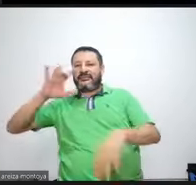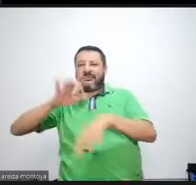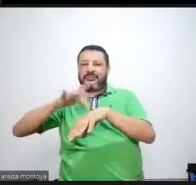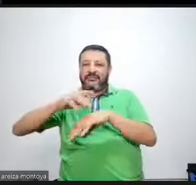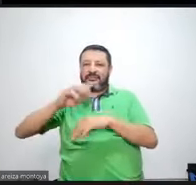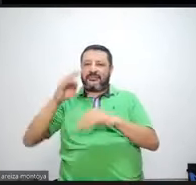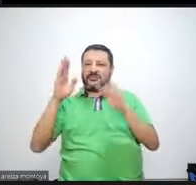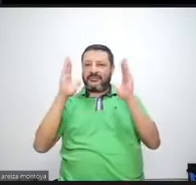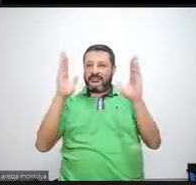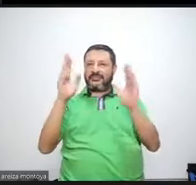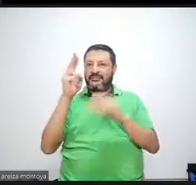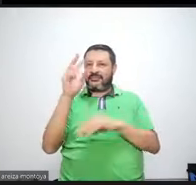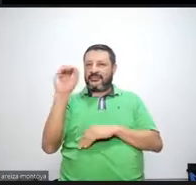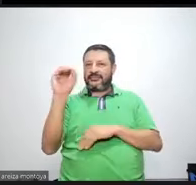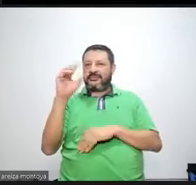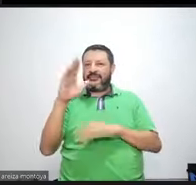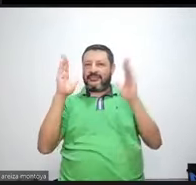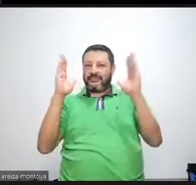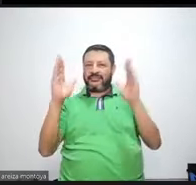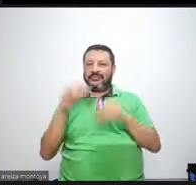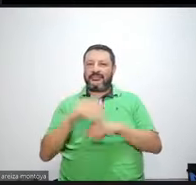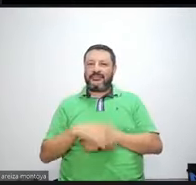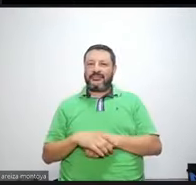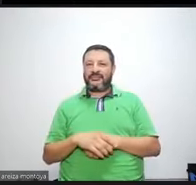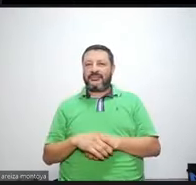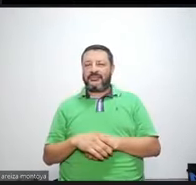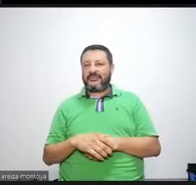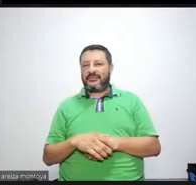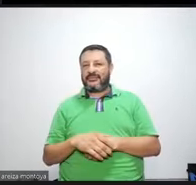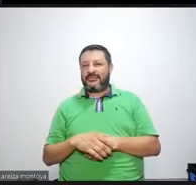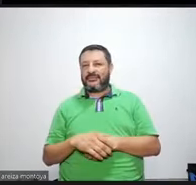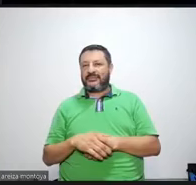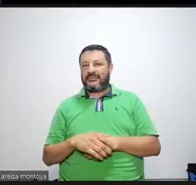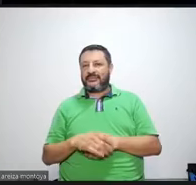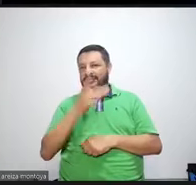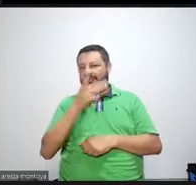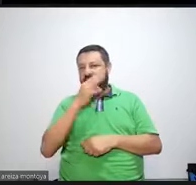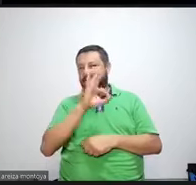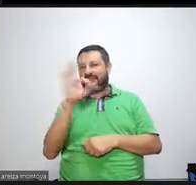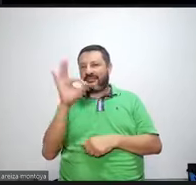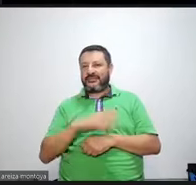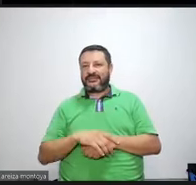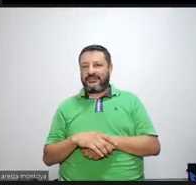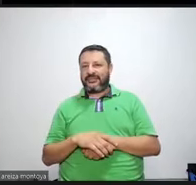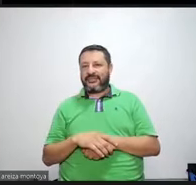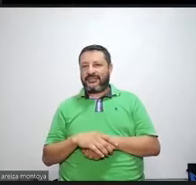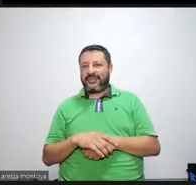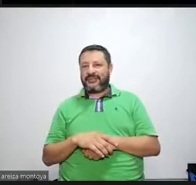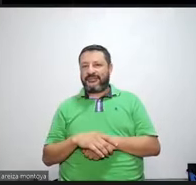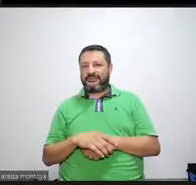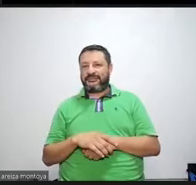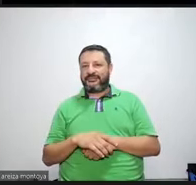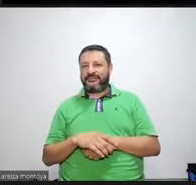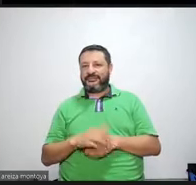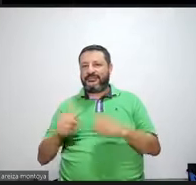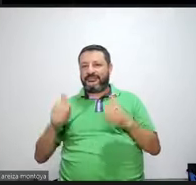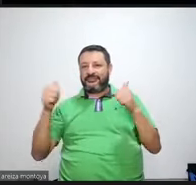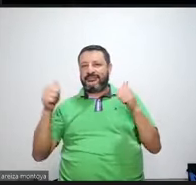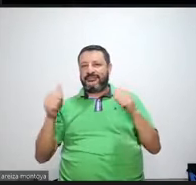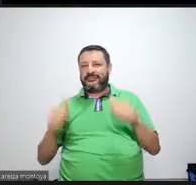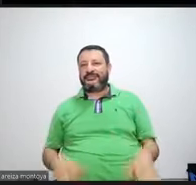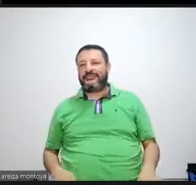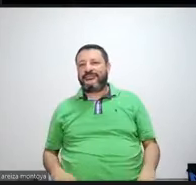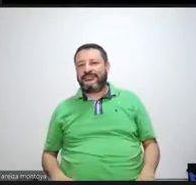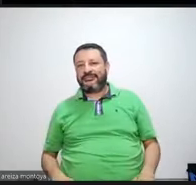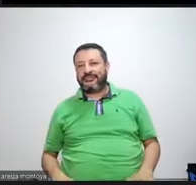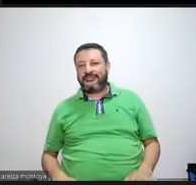en esa de clasificatorio la round, que en femenino nunca lo han hecho. Y estábamos súper bien. Y la